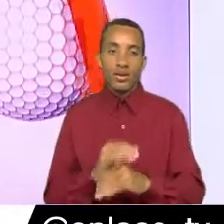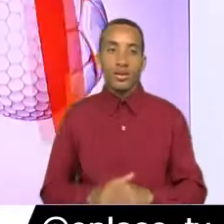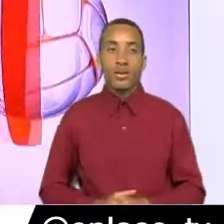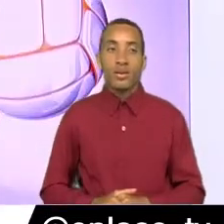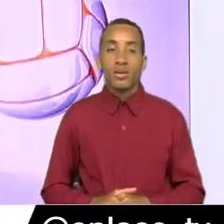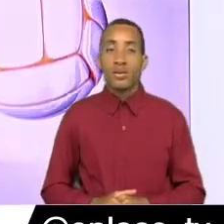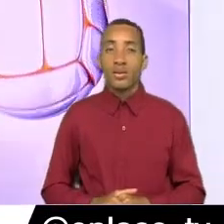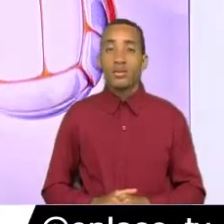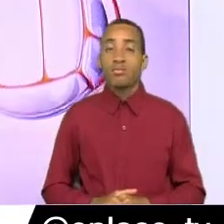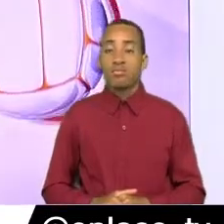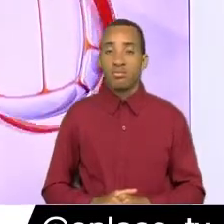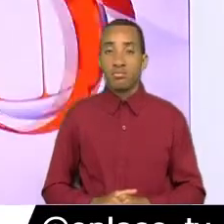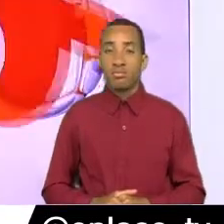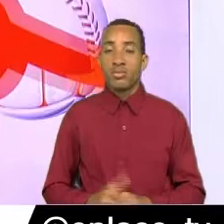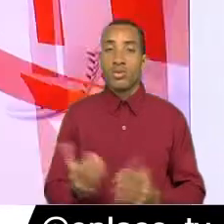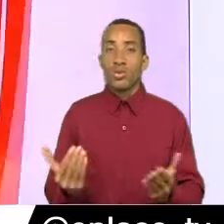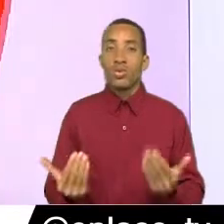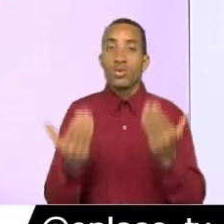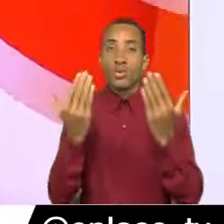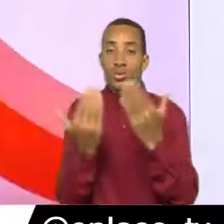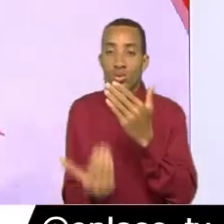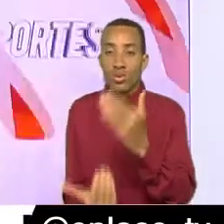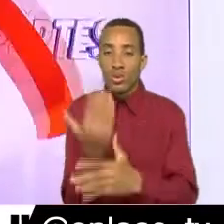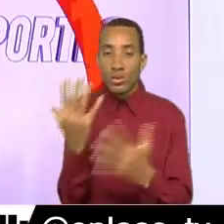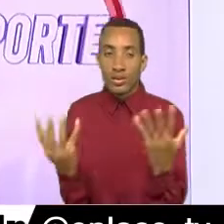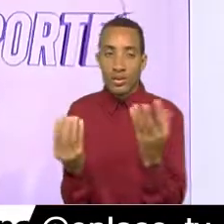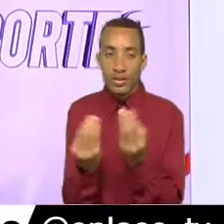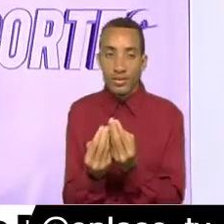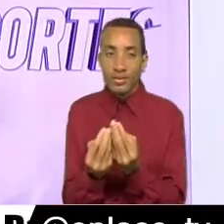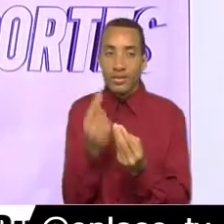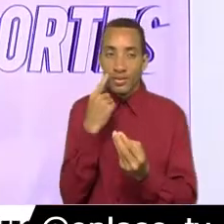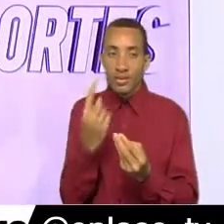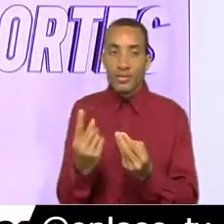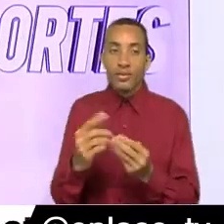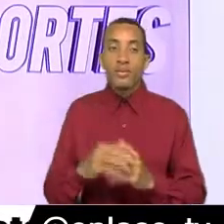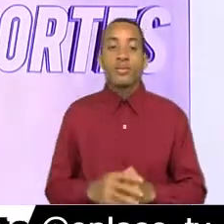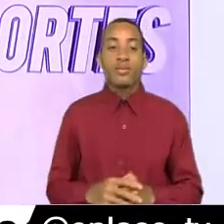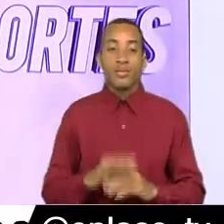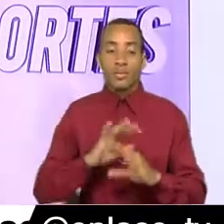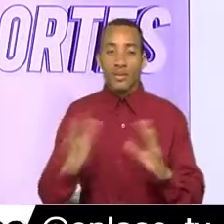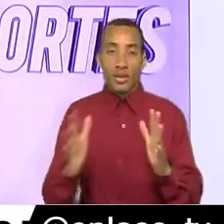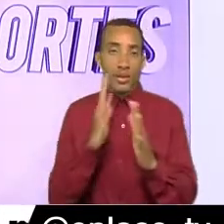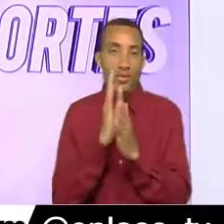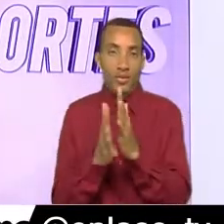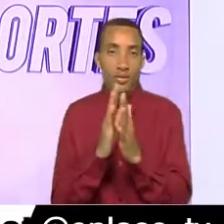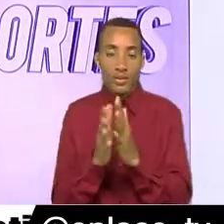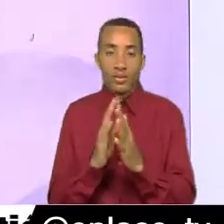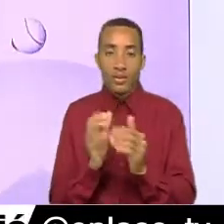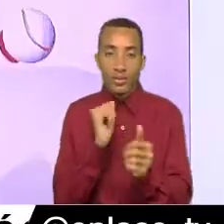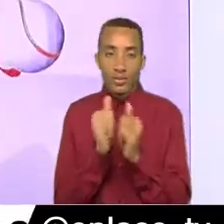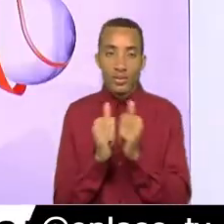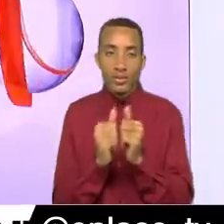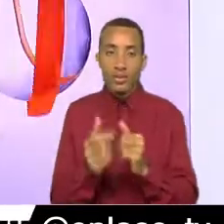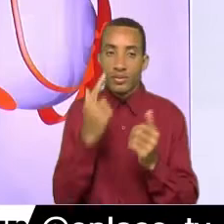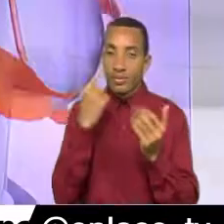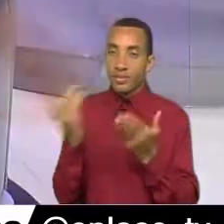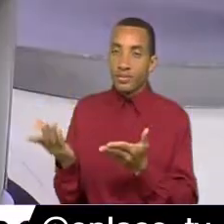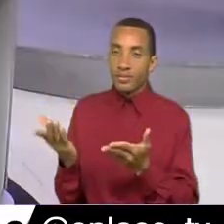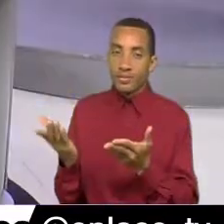Muchísimos éxitos para el nuevo cuerpo técnico que tendrá la máquina amarilla. Y hasta aquí la información deportiva en Enlace Noticias. Yanid, continúe